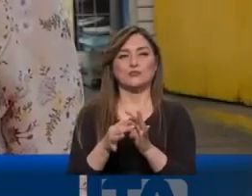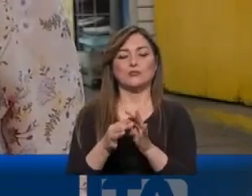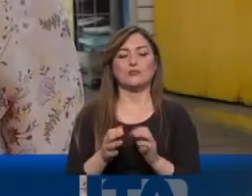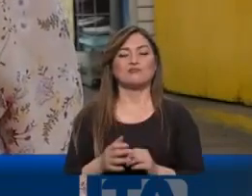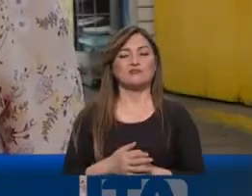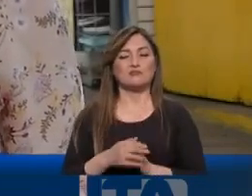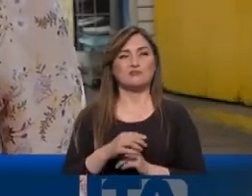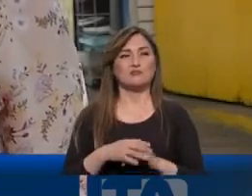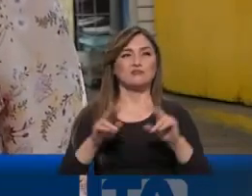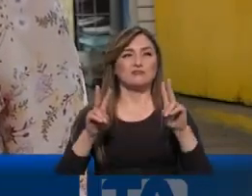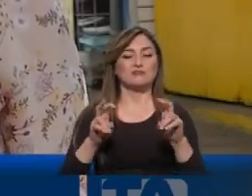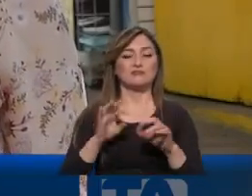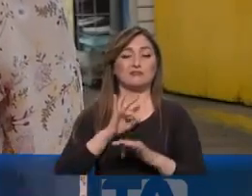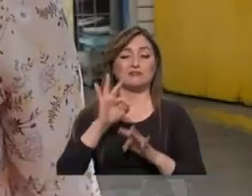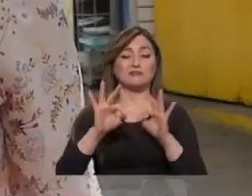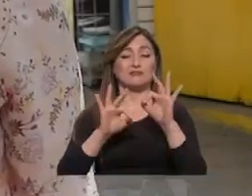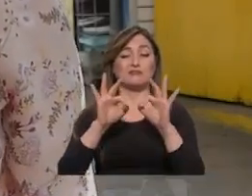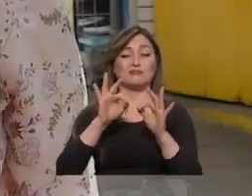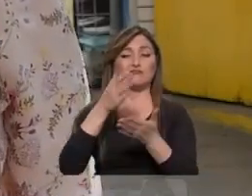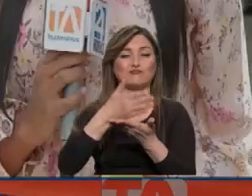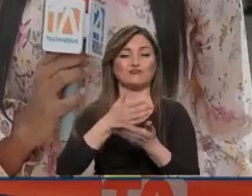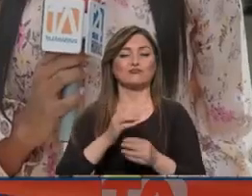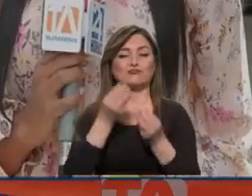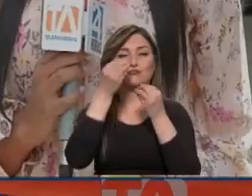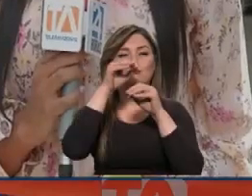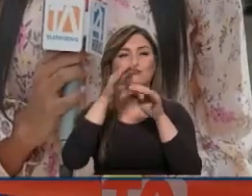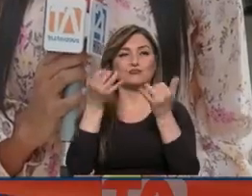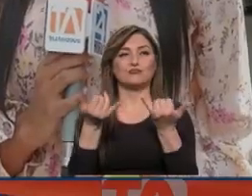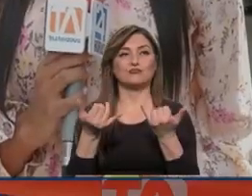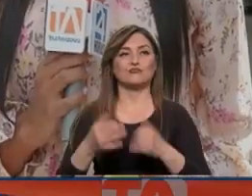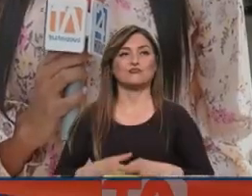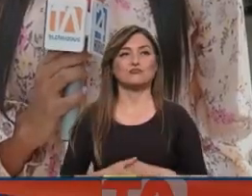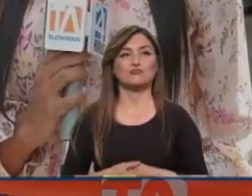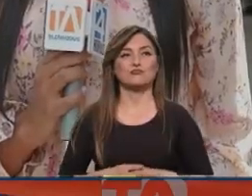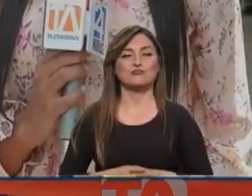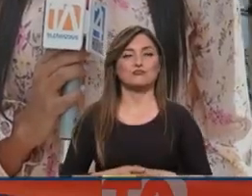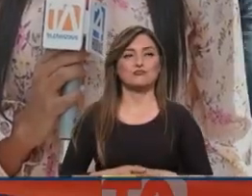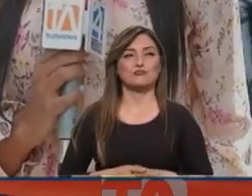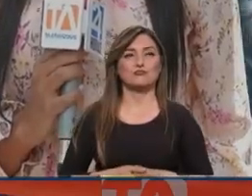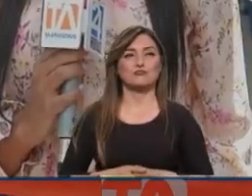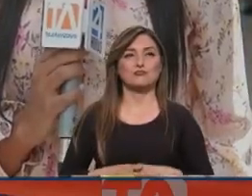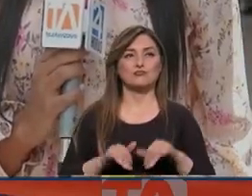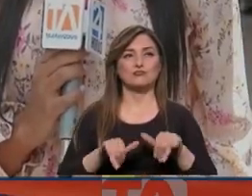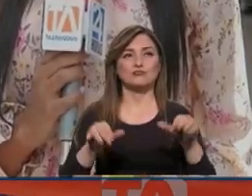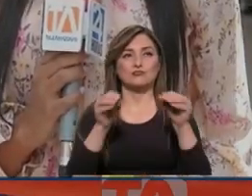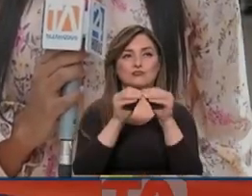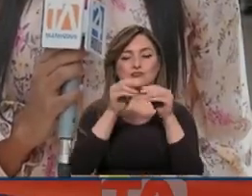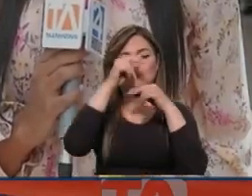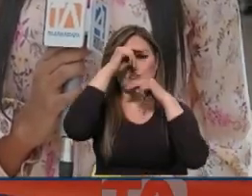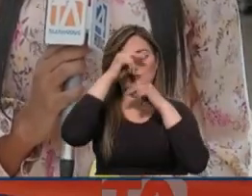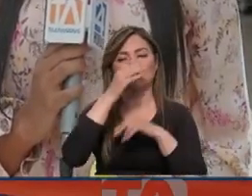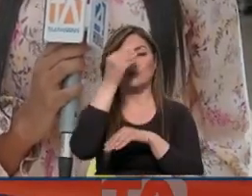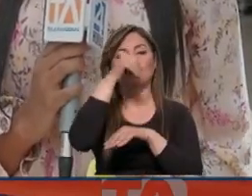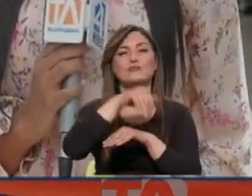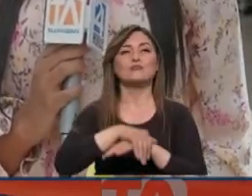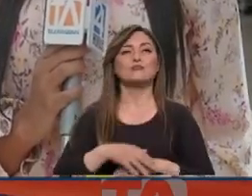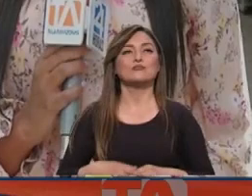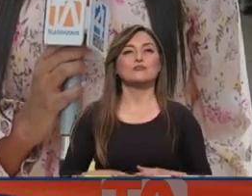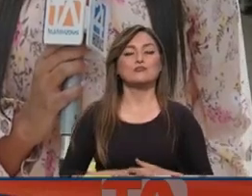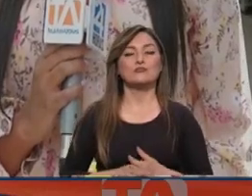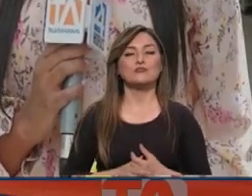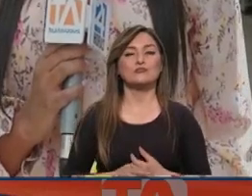esta forma en algo la pandemia. Esa es la información que nosotros tenemos a esta hora. Regresamos con ustedes que tienen más noticias. Muy buenas